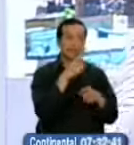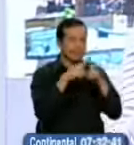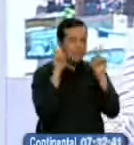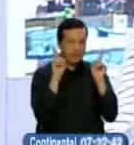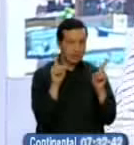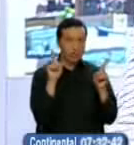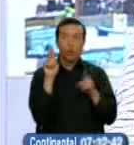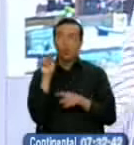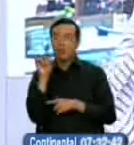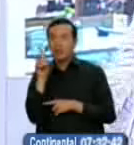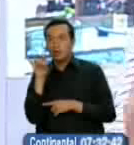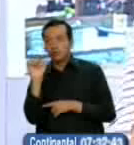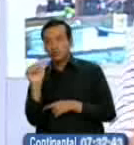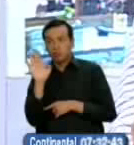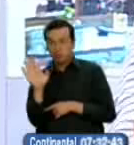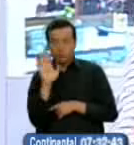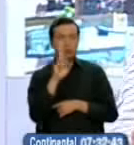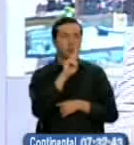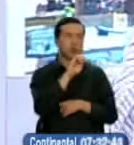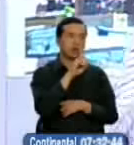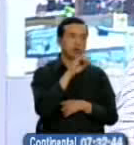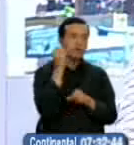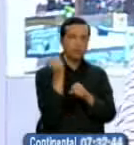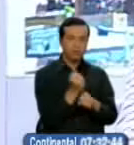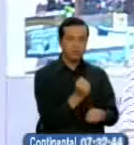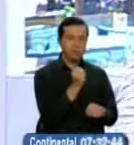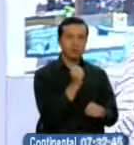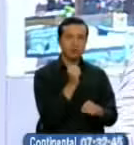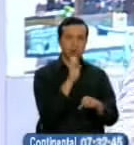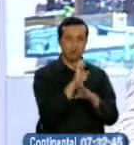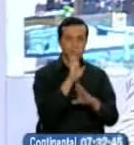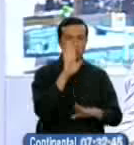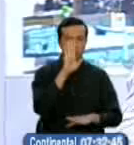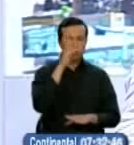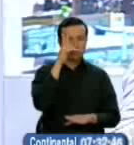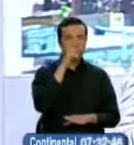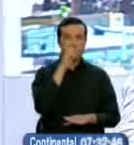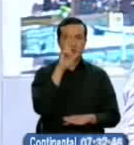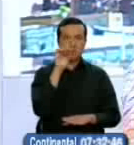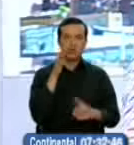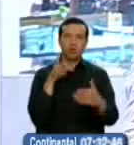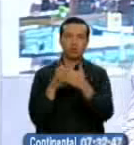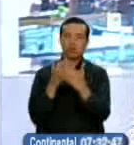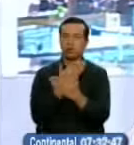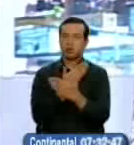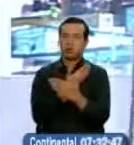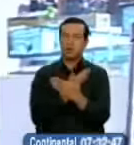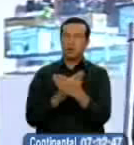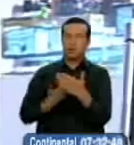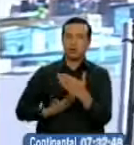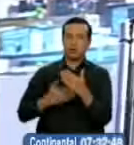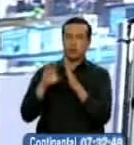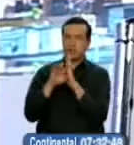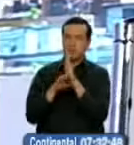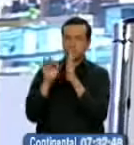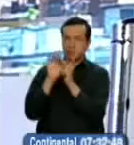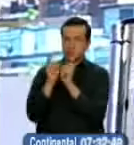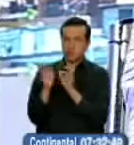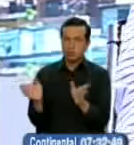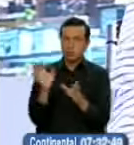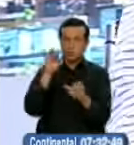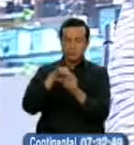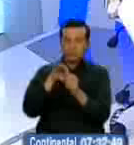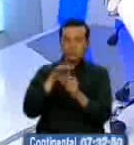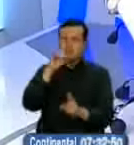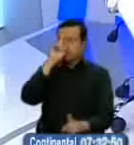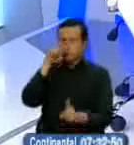de parte de Compromiso Ecuador, fundadores de Compromiso Ecuador junto a CREO, para oponernos a las enmiendas constitucionales y promover la consulta popular. Ese fue